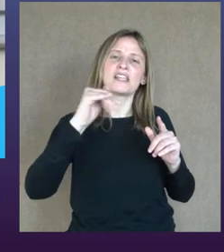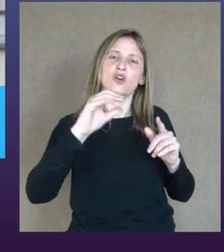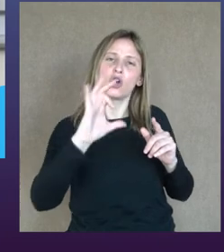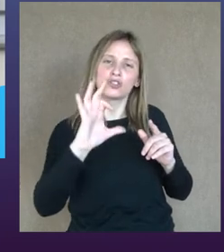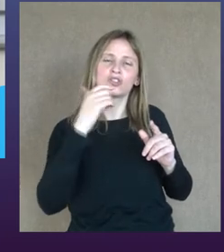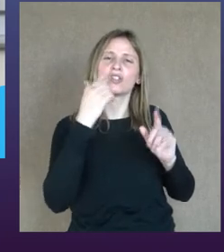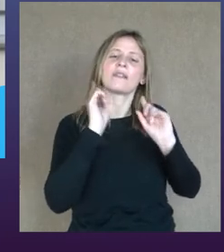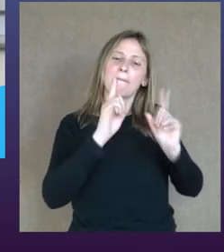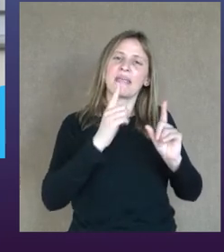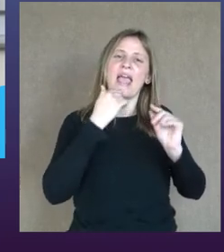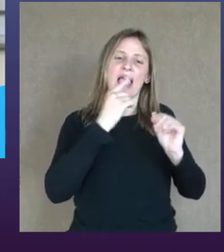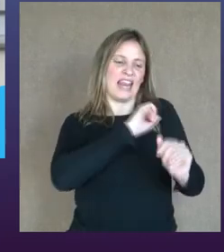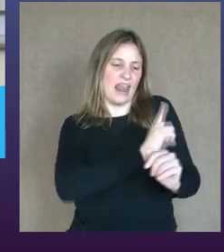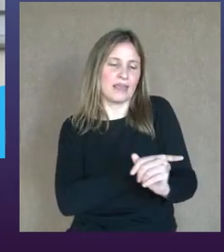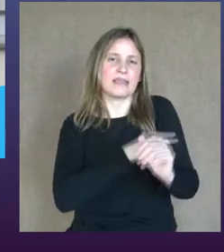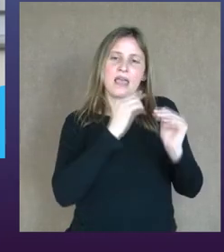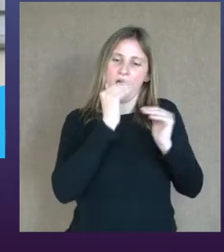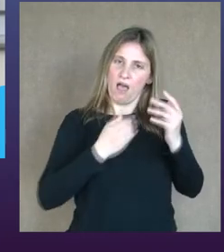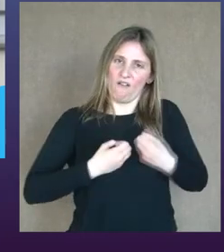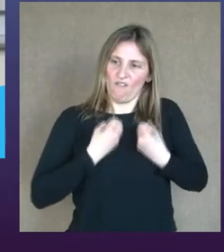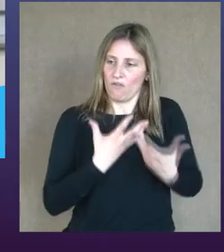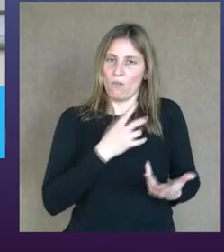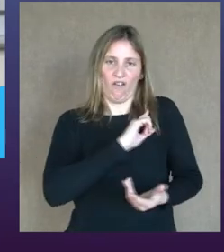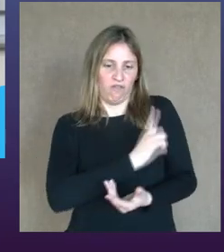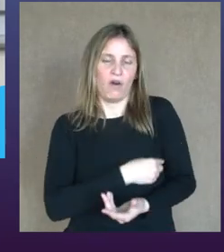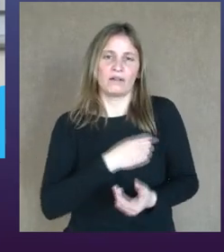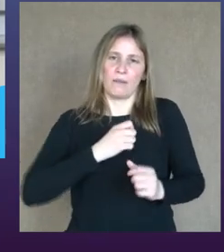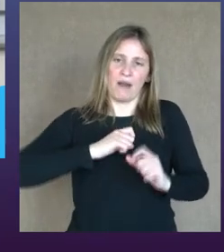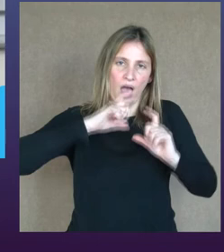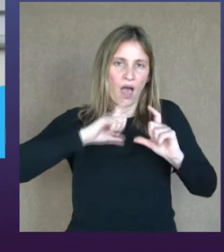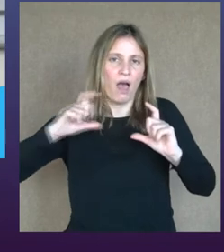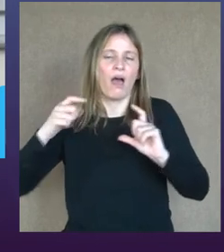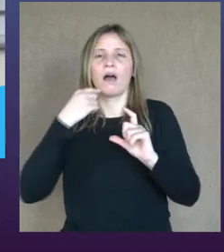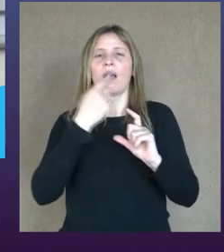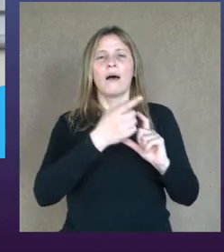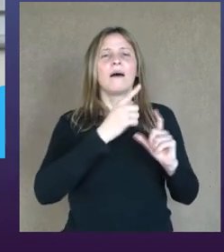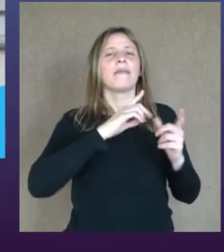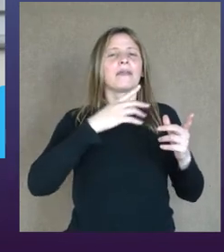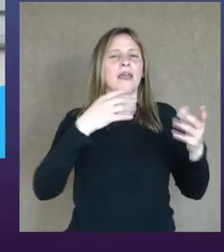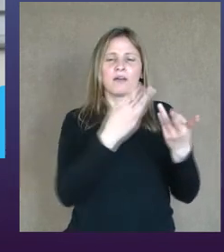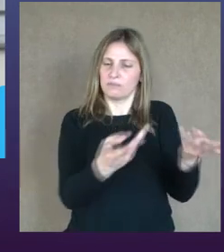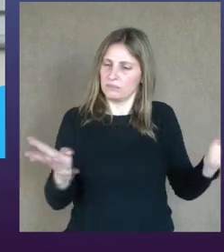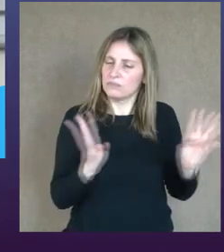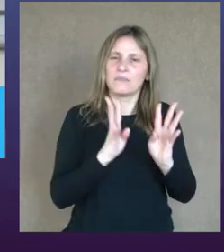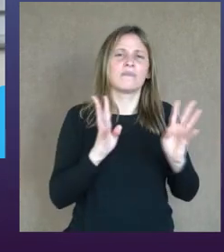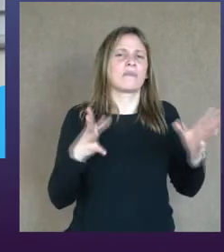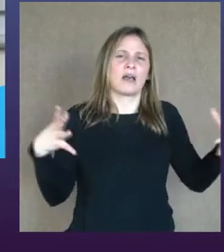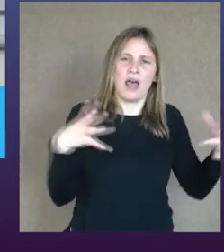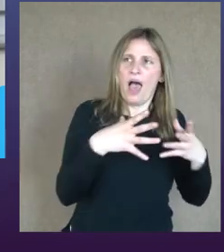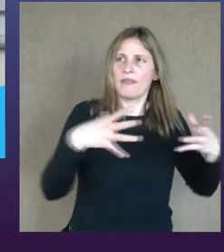tipo de energía que uno tiene, con el tipo, también con la capacidad de pasar estas orquestas más grandes, más chicas.